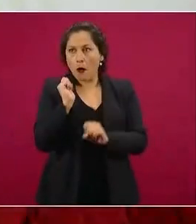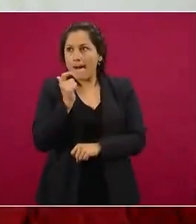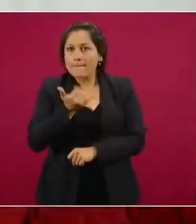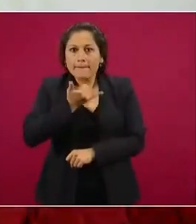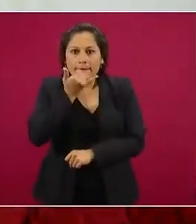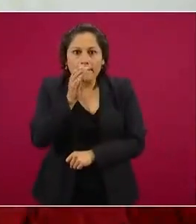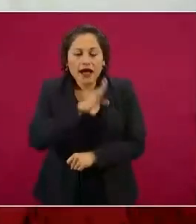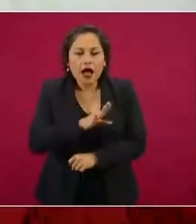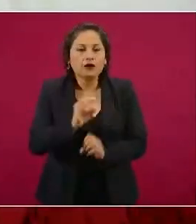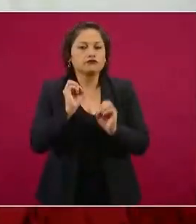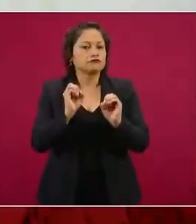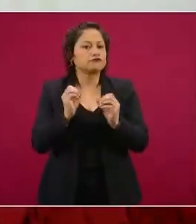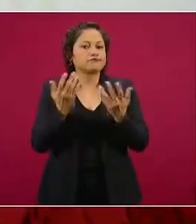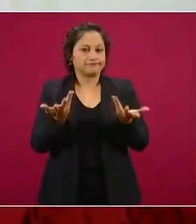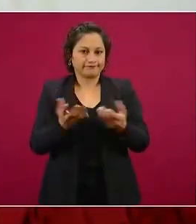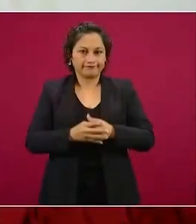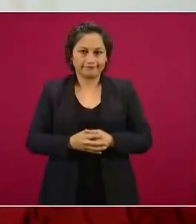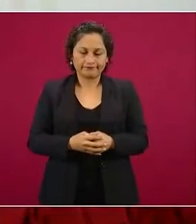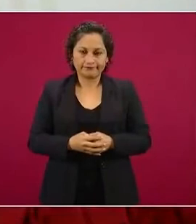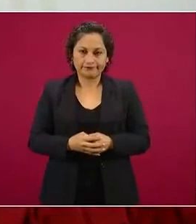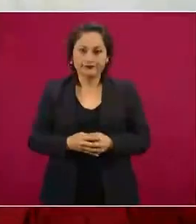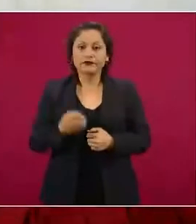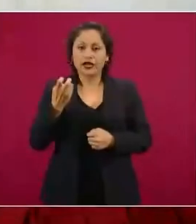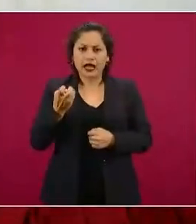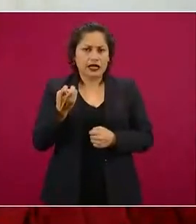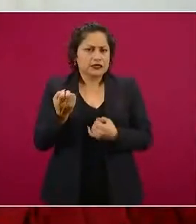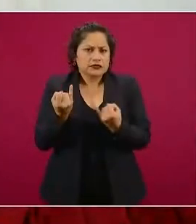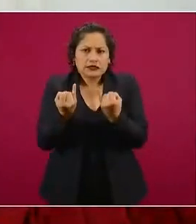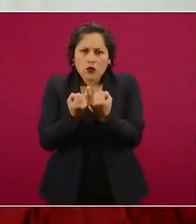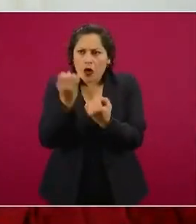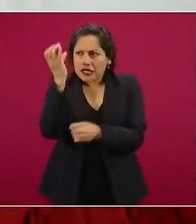Es un método científico.